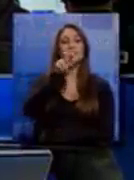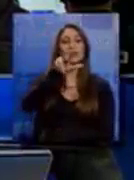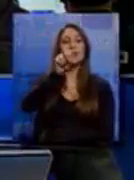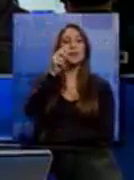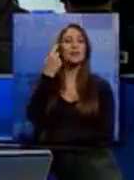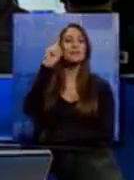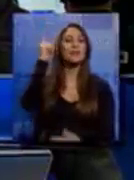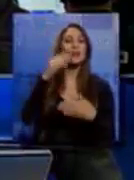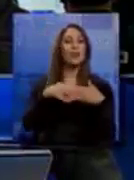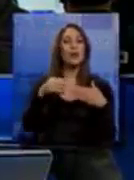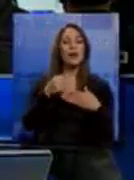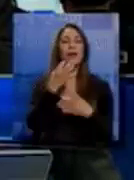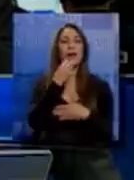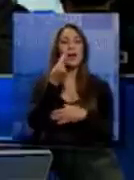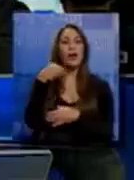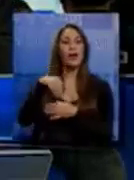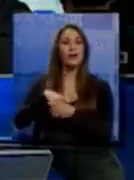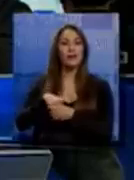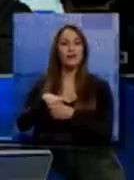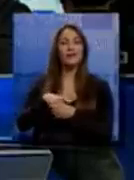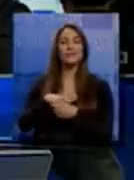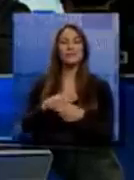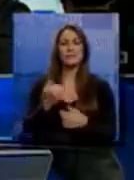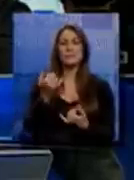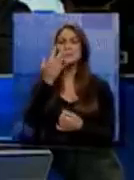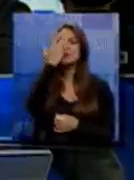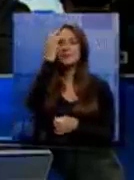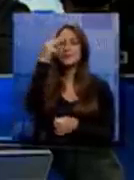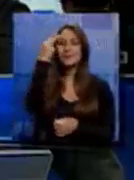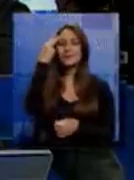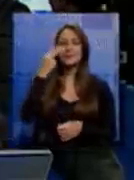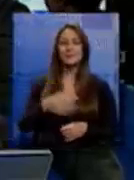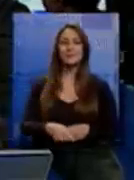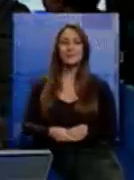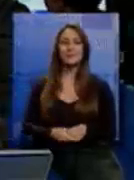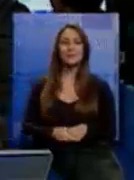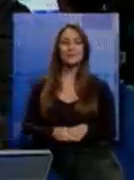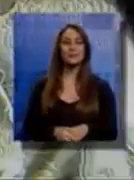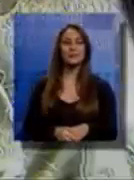230 millones de dólares en este proceso. Veamos por qué.